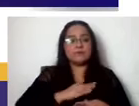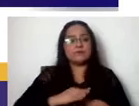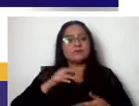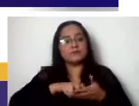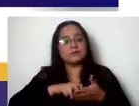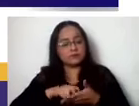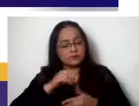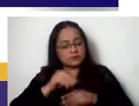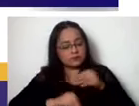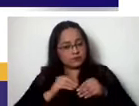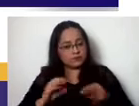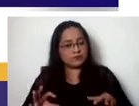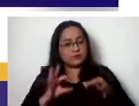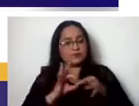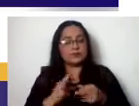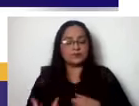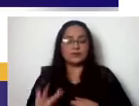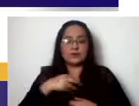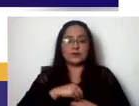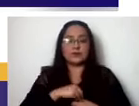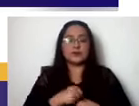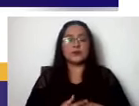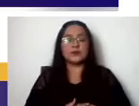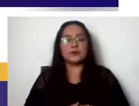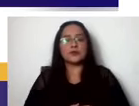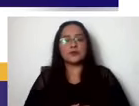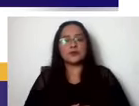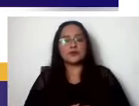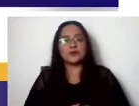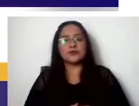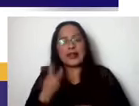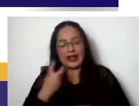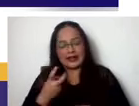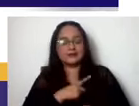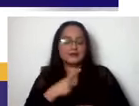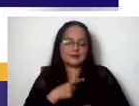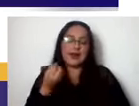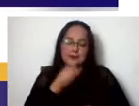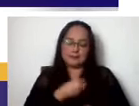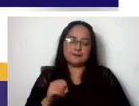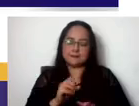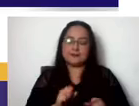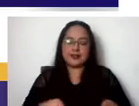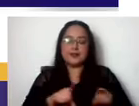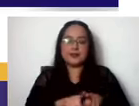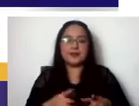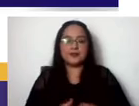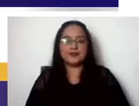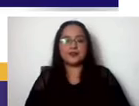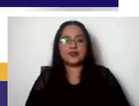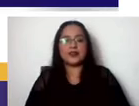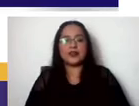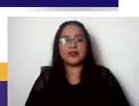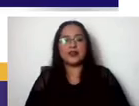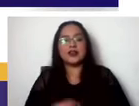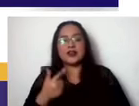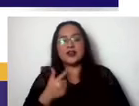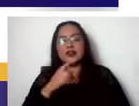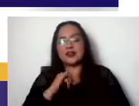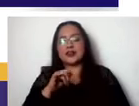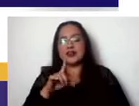obligatorio, ¿no? Sí. Y hacer obligatorio. Oye, me gustaría mucho que Hilda